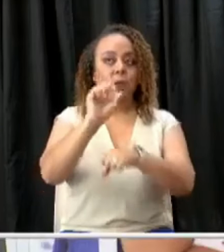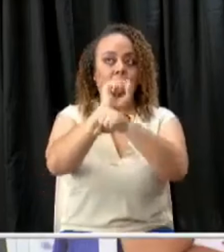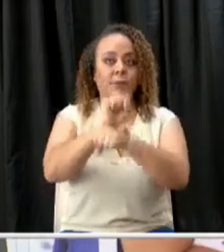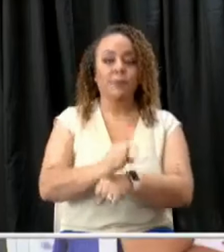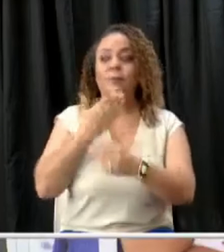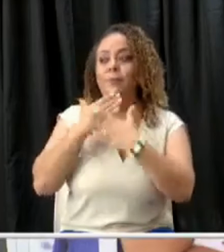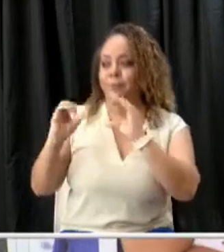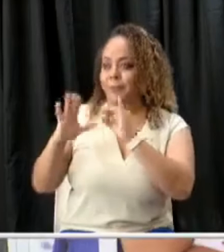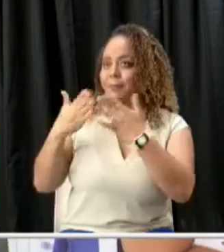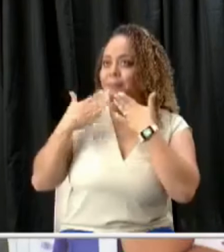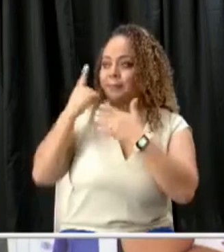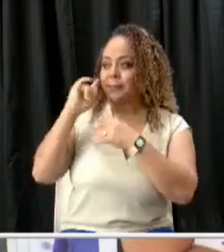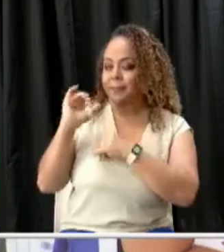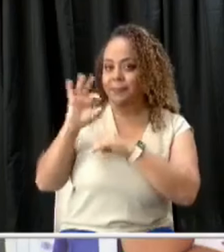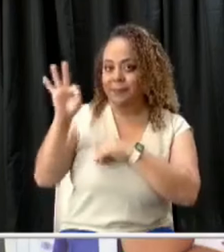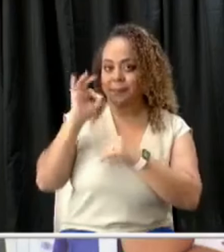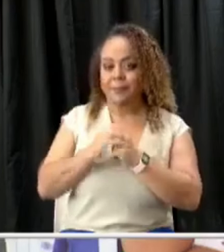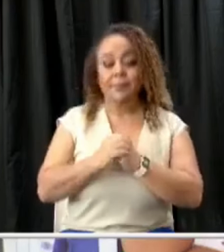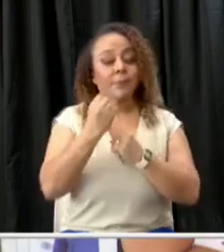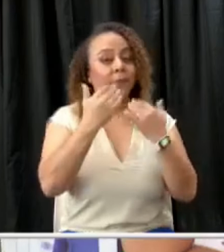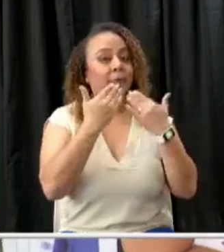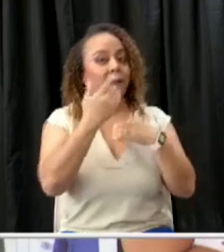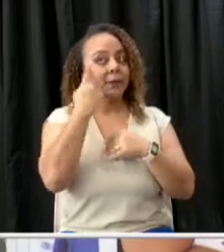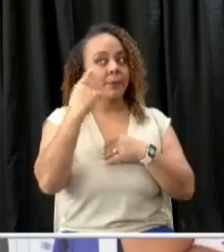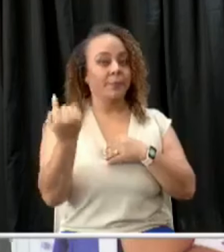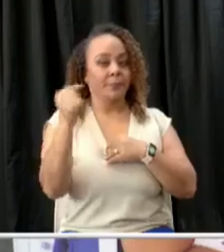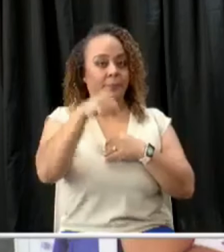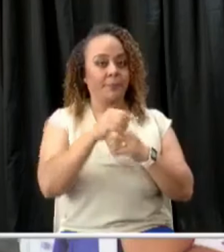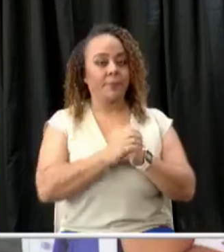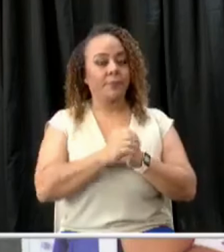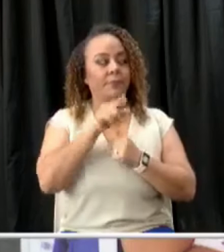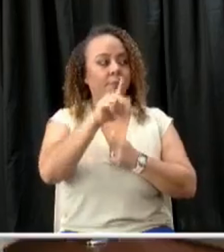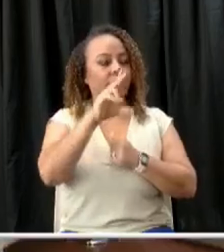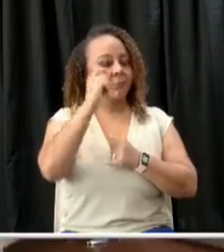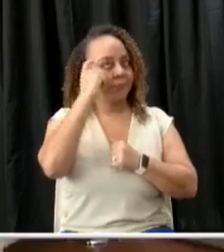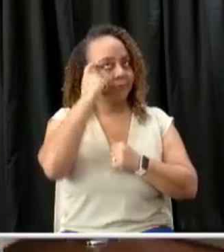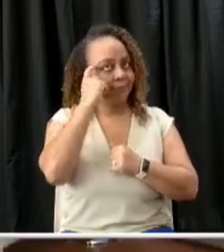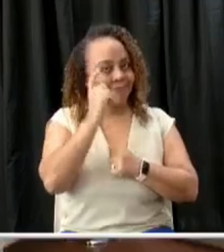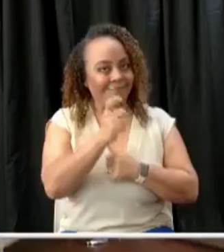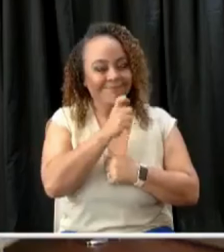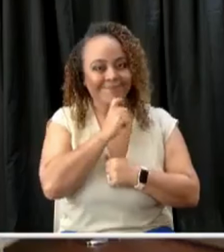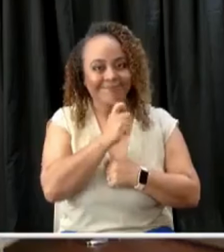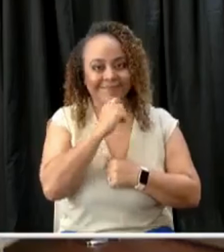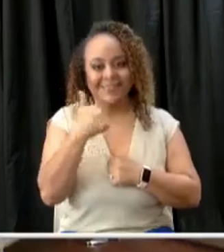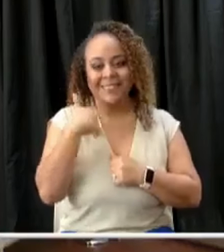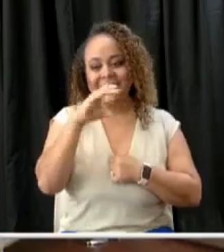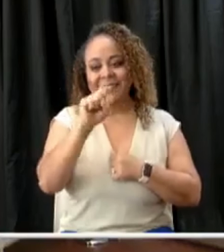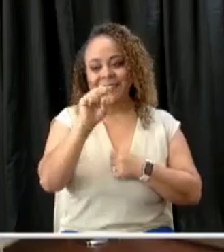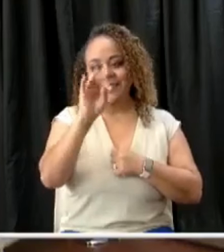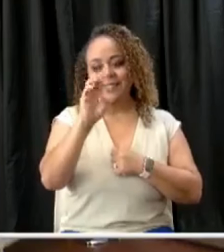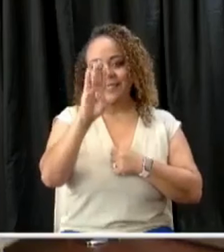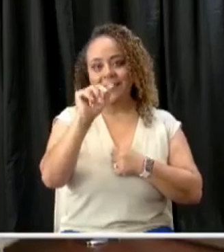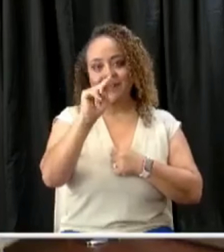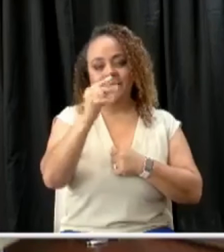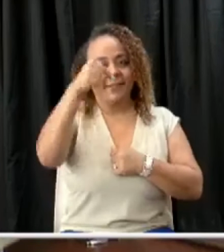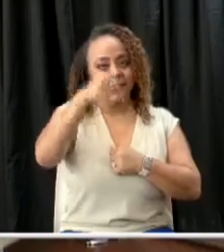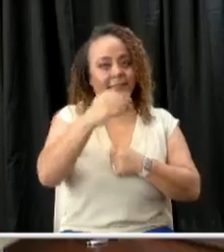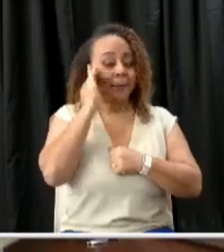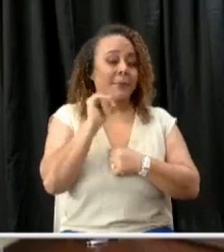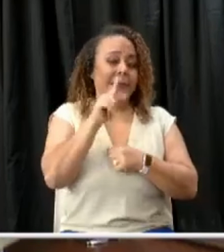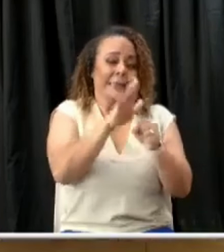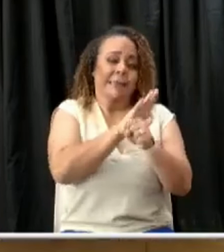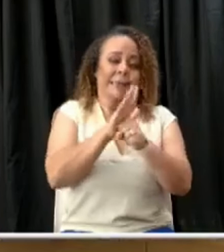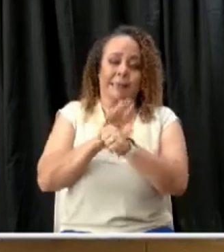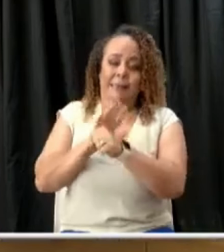por la invitación. Muchísimas gracias a vos por estar aquí con nosotros. Ustedes no se imaginan lo que nos costó tener a Esteban acá, porque pasa